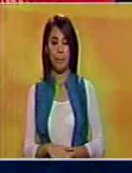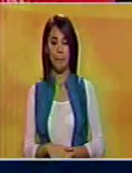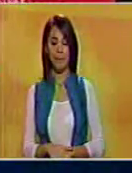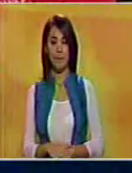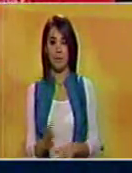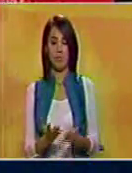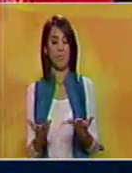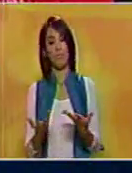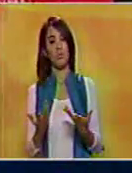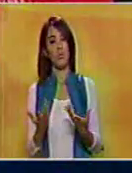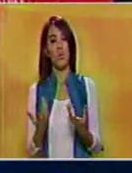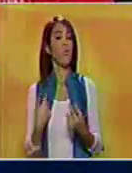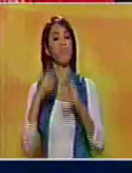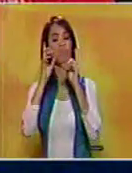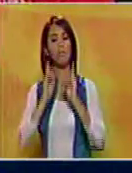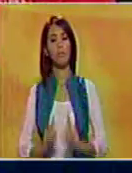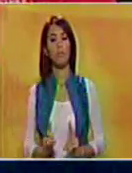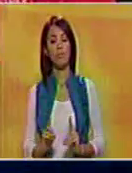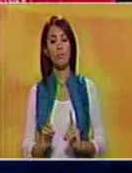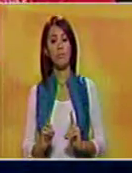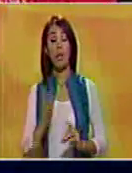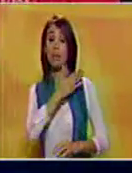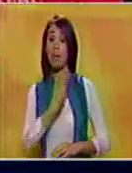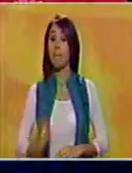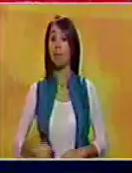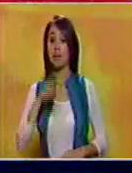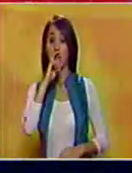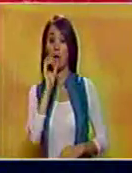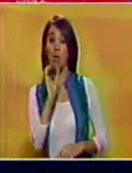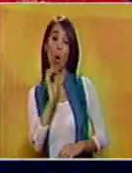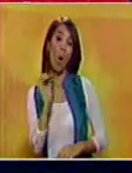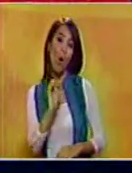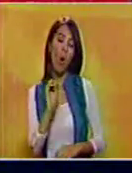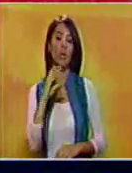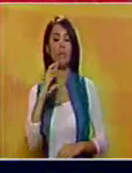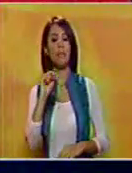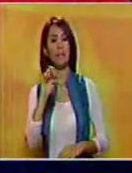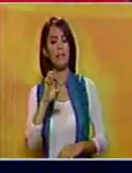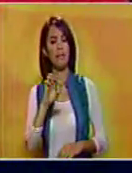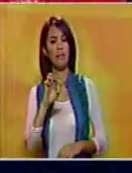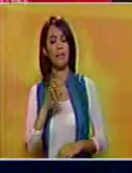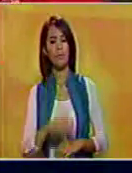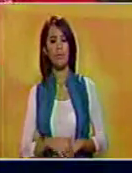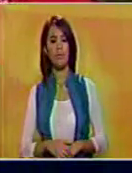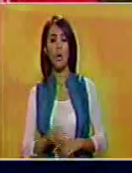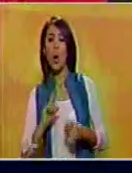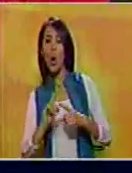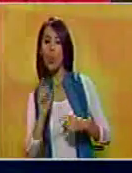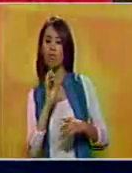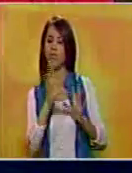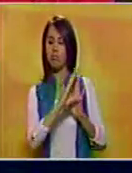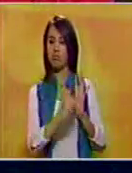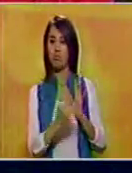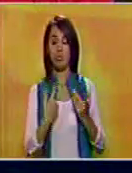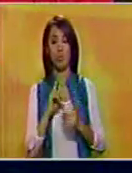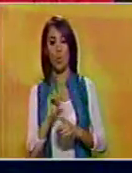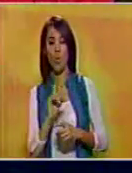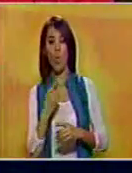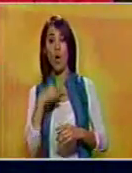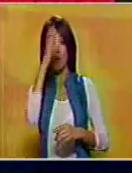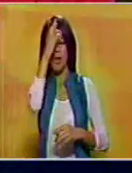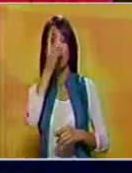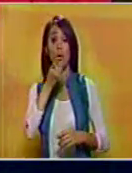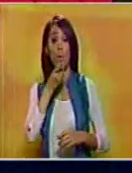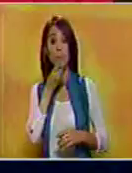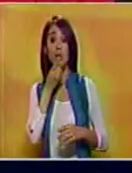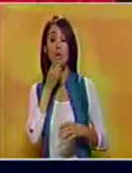una decisión del presidente Maduro, ni el CNE, ni la Asamblea Constituyente. En los diálogos allá de Santo Domingo,